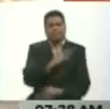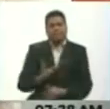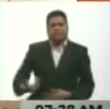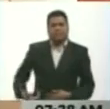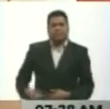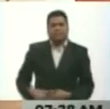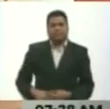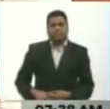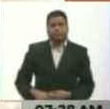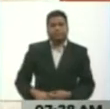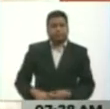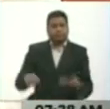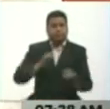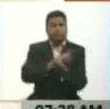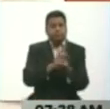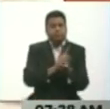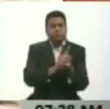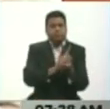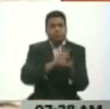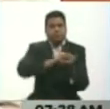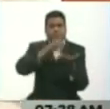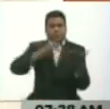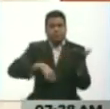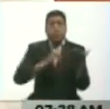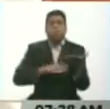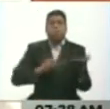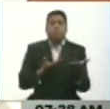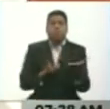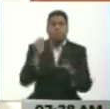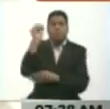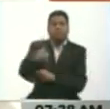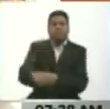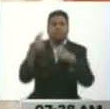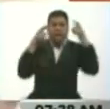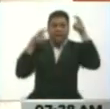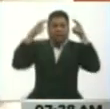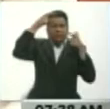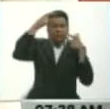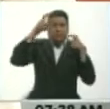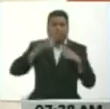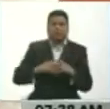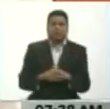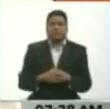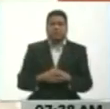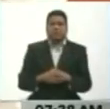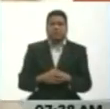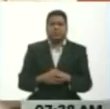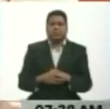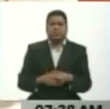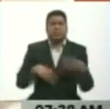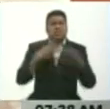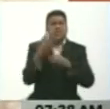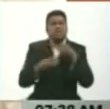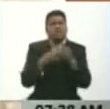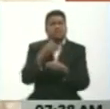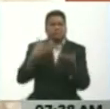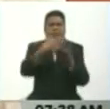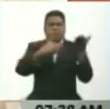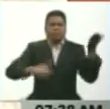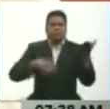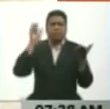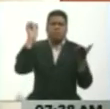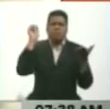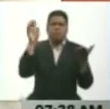que a través de un referéndum consultivo se podía derrocar a Chávez. Y montó toda una estrategia